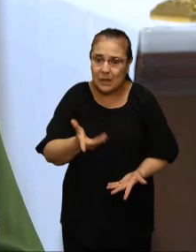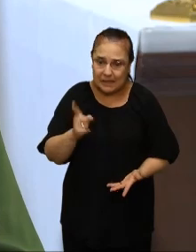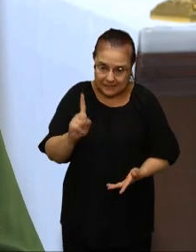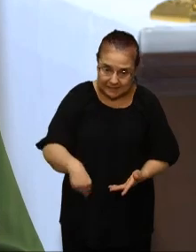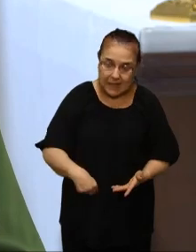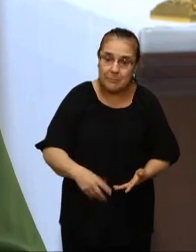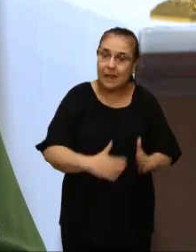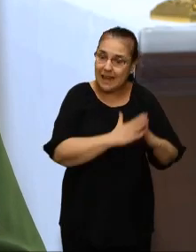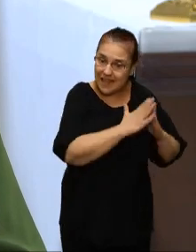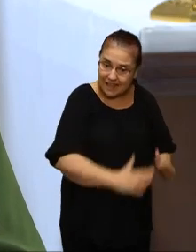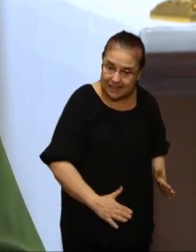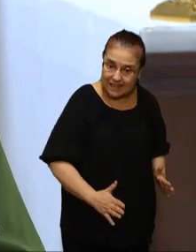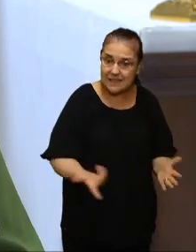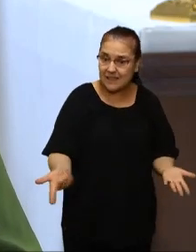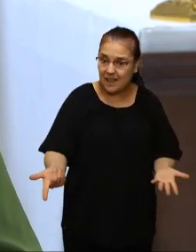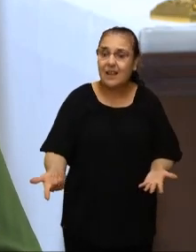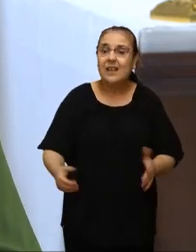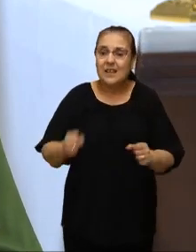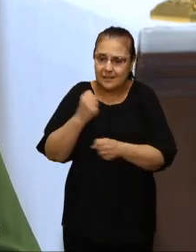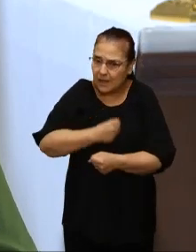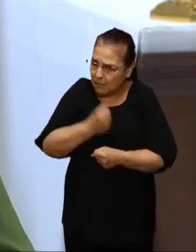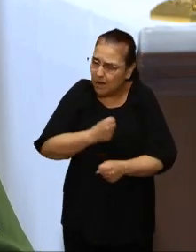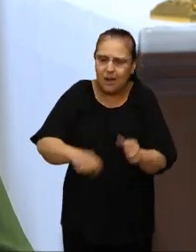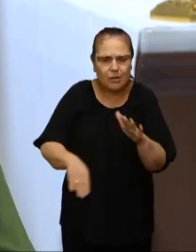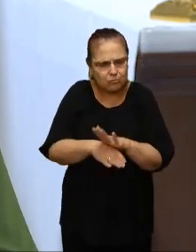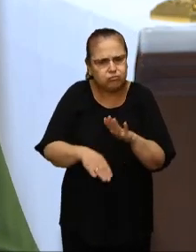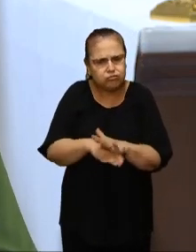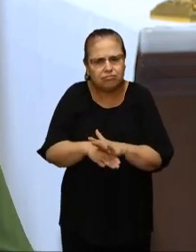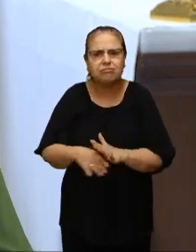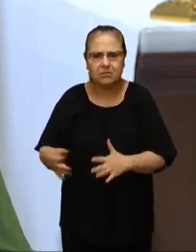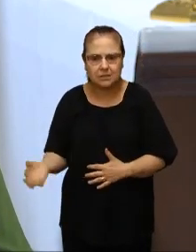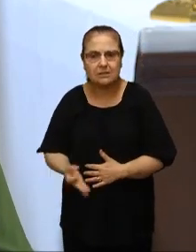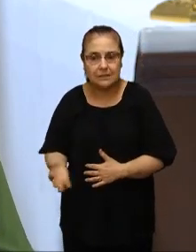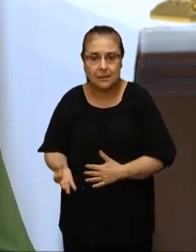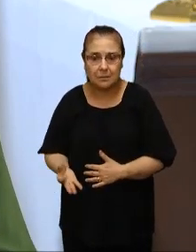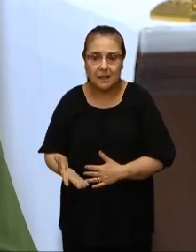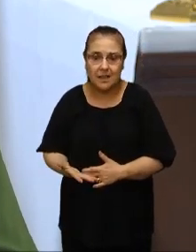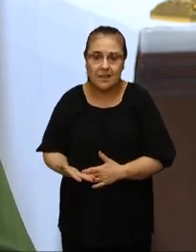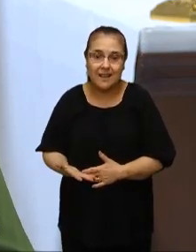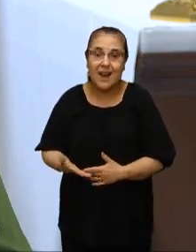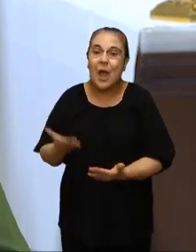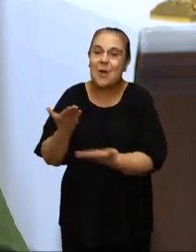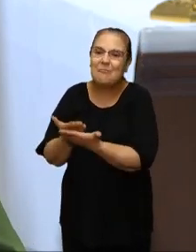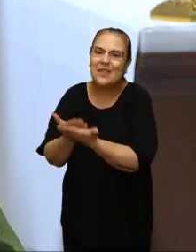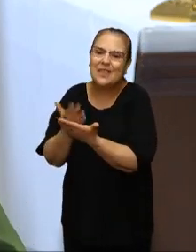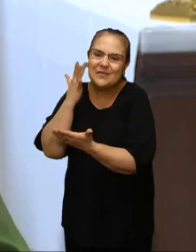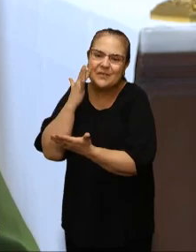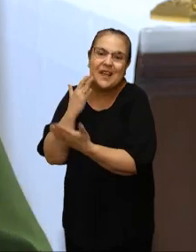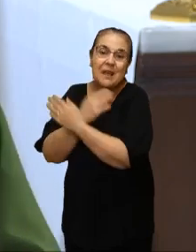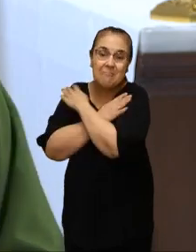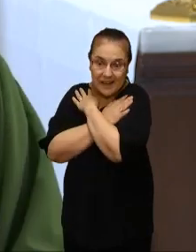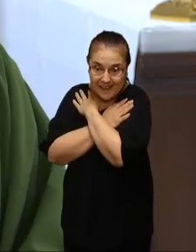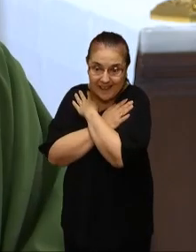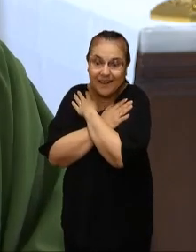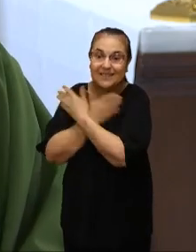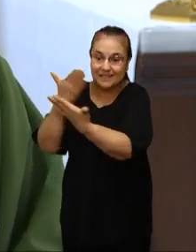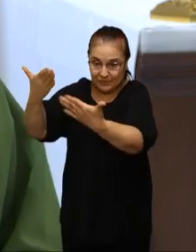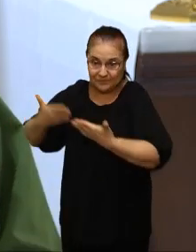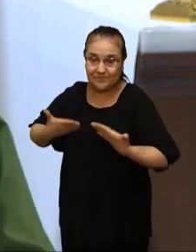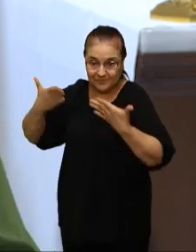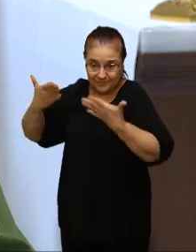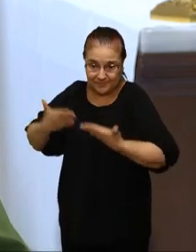seguir trabajando por la evangelización de los pueblos. Y le pedimos a la Virgen María que nos ayude y le pedimos hoy,